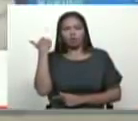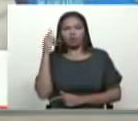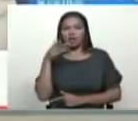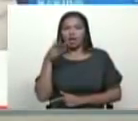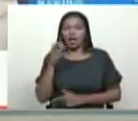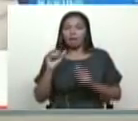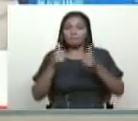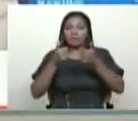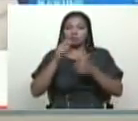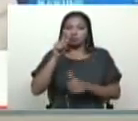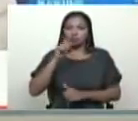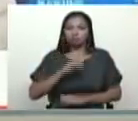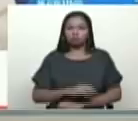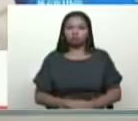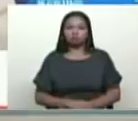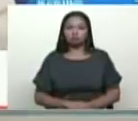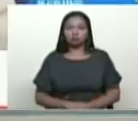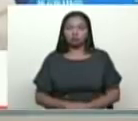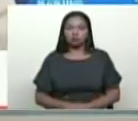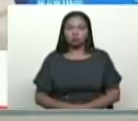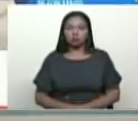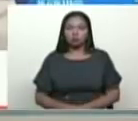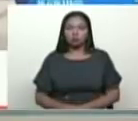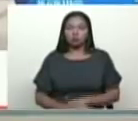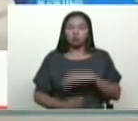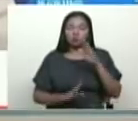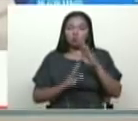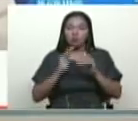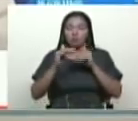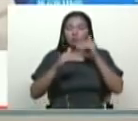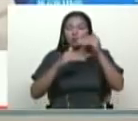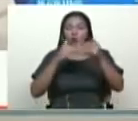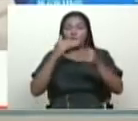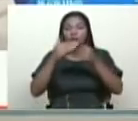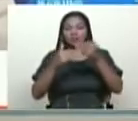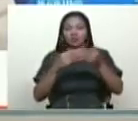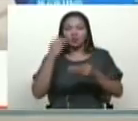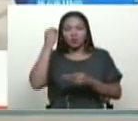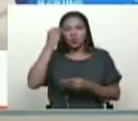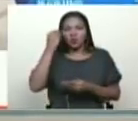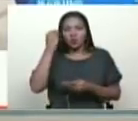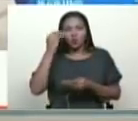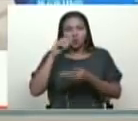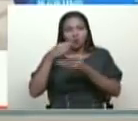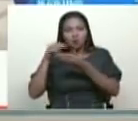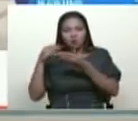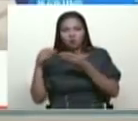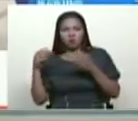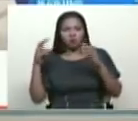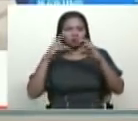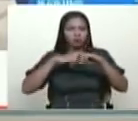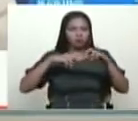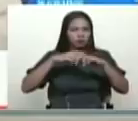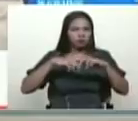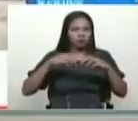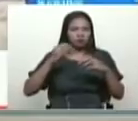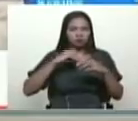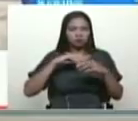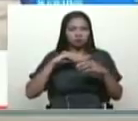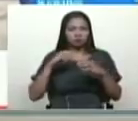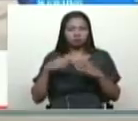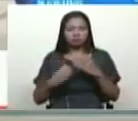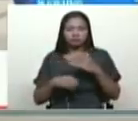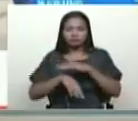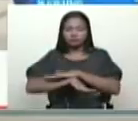aquí. Un proceso popular, pensado, diseñado, estudiado, de la